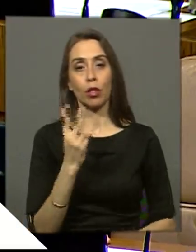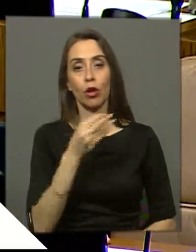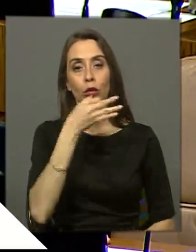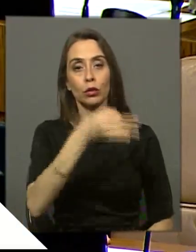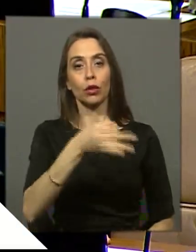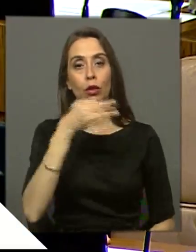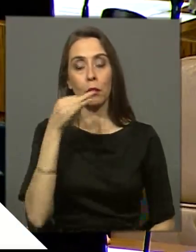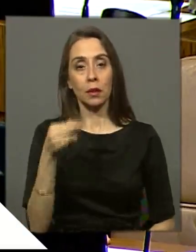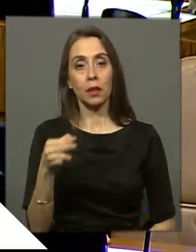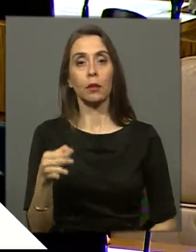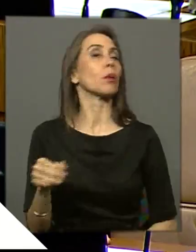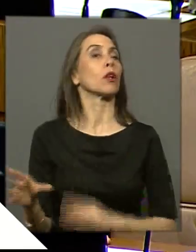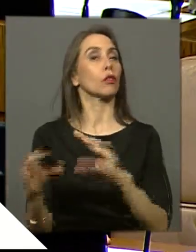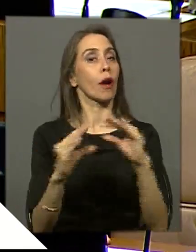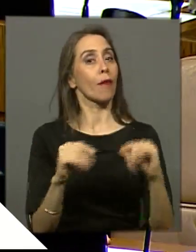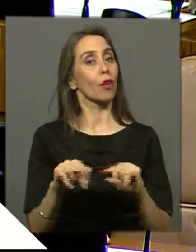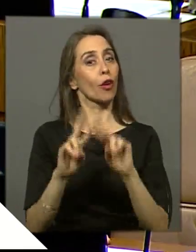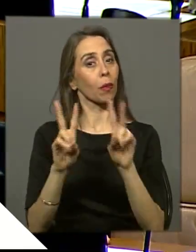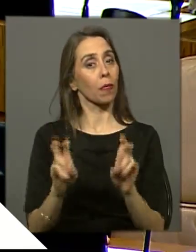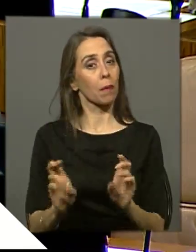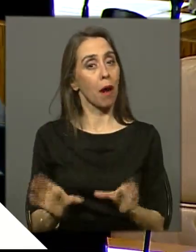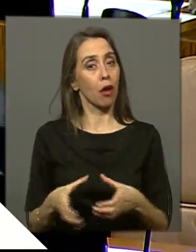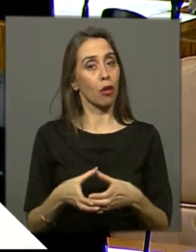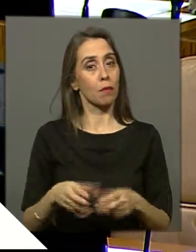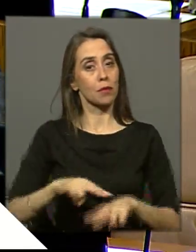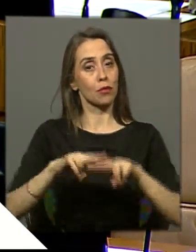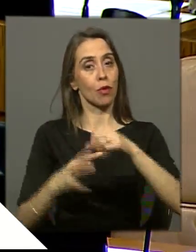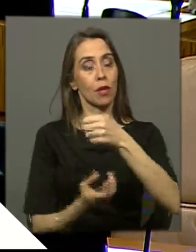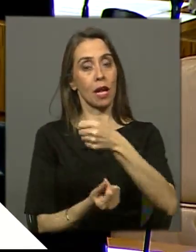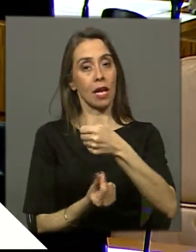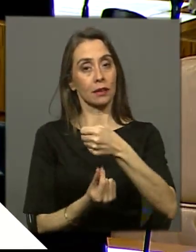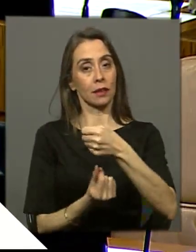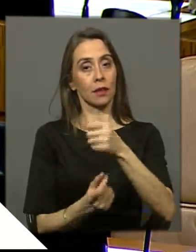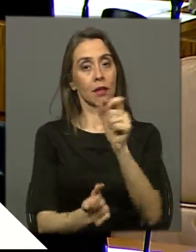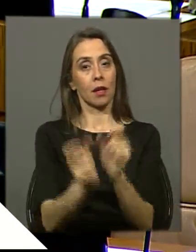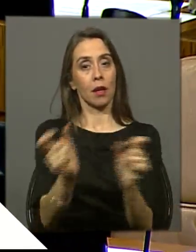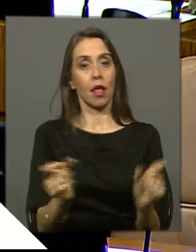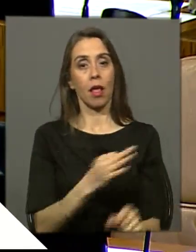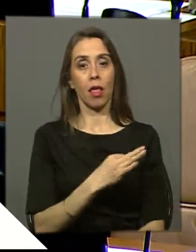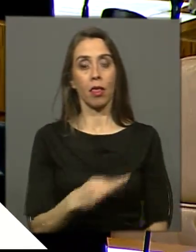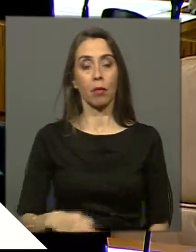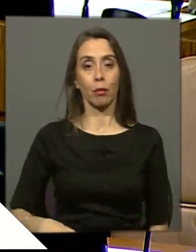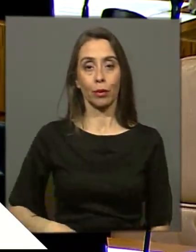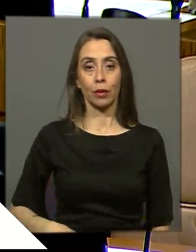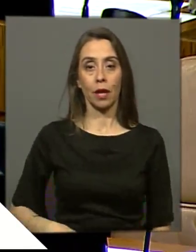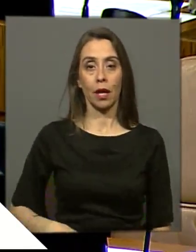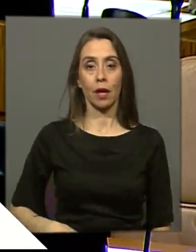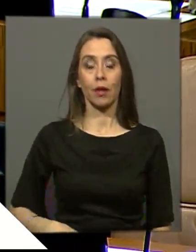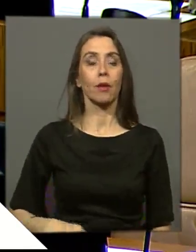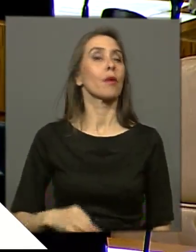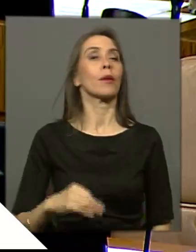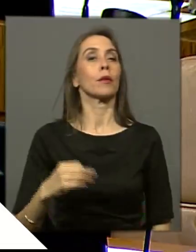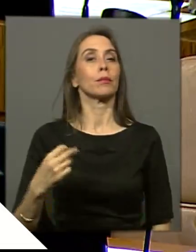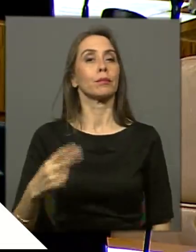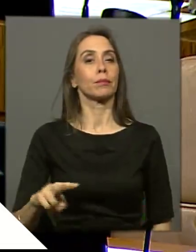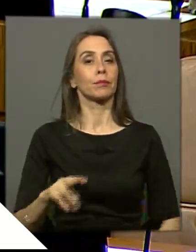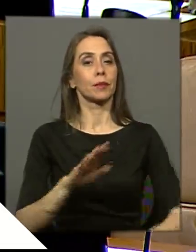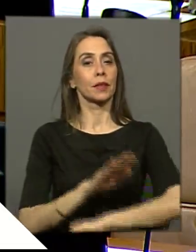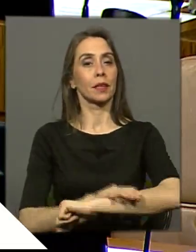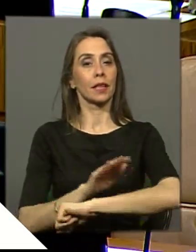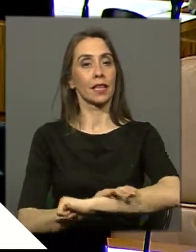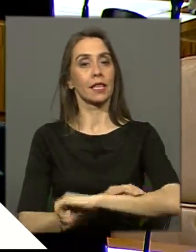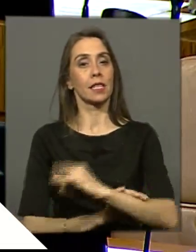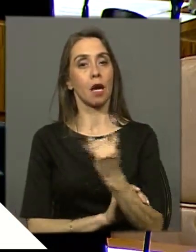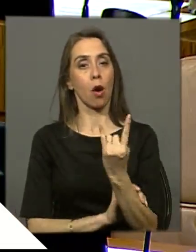cuando tratamos este tema en la comisión de Hacienda los diputados de la derecha y particularmente de la UDI